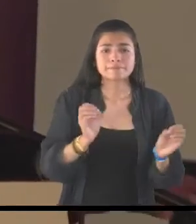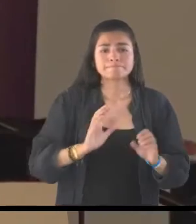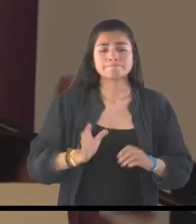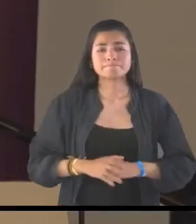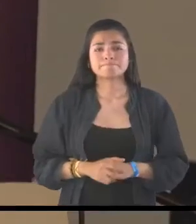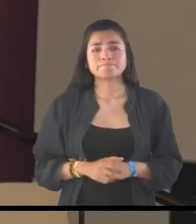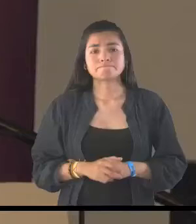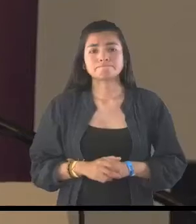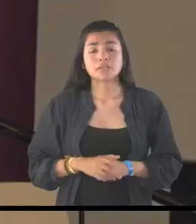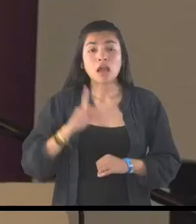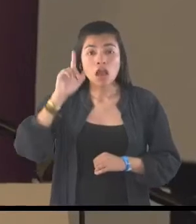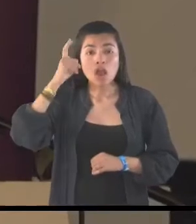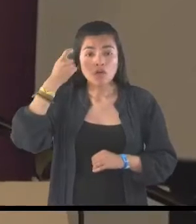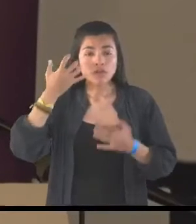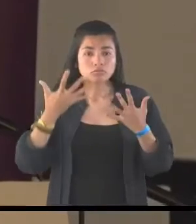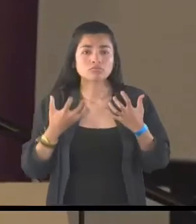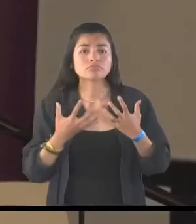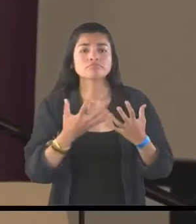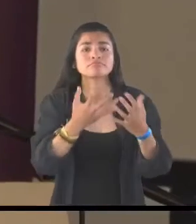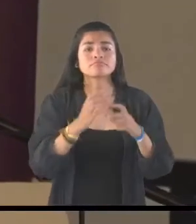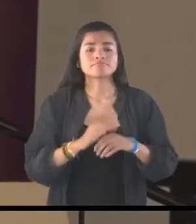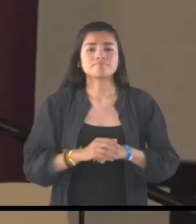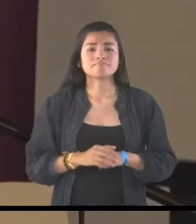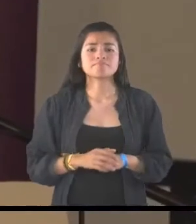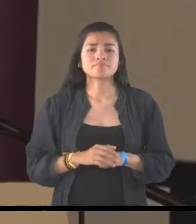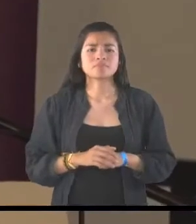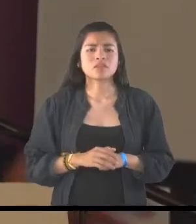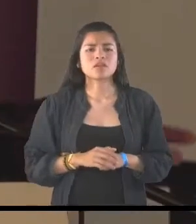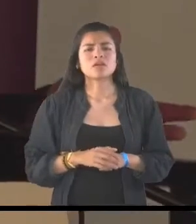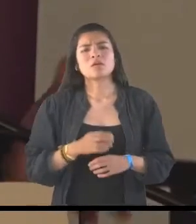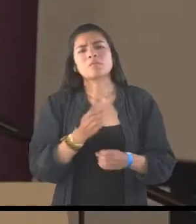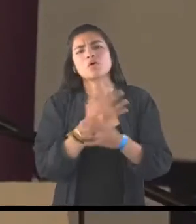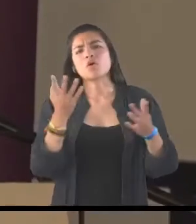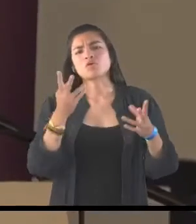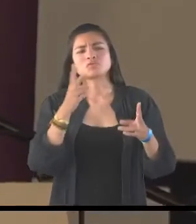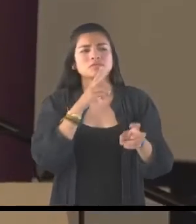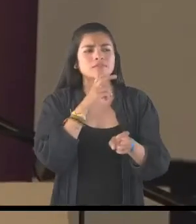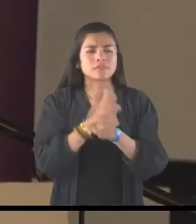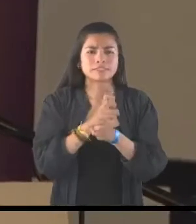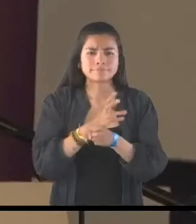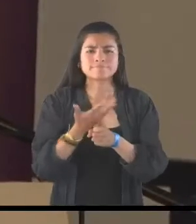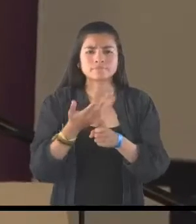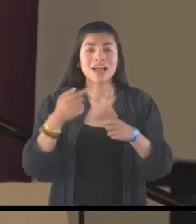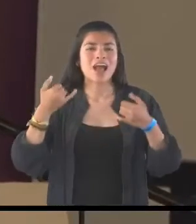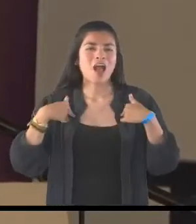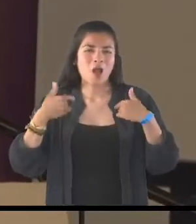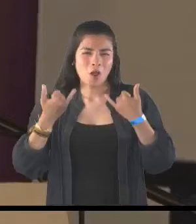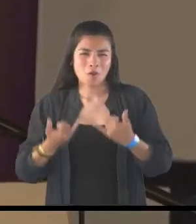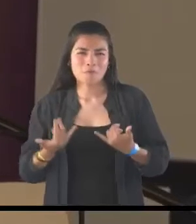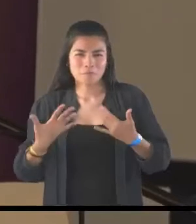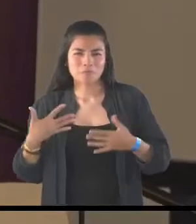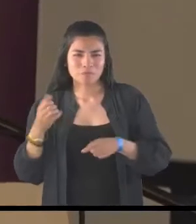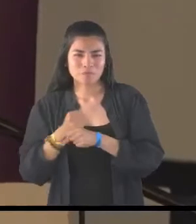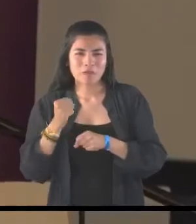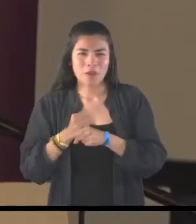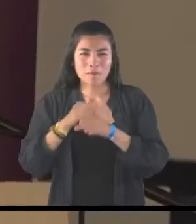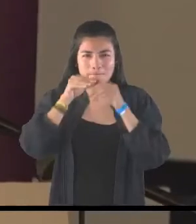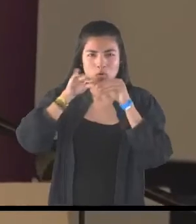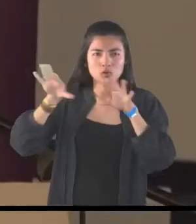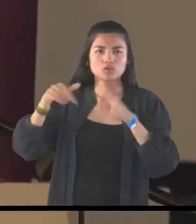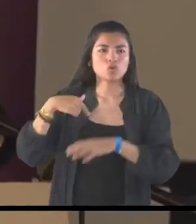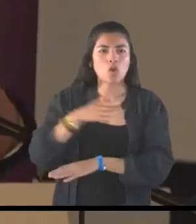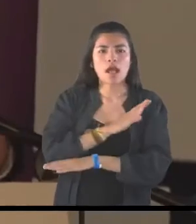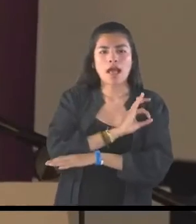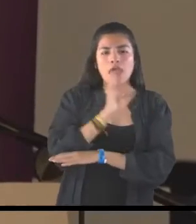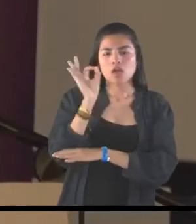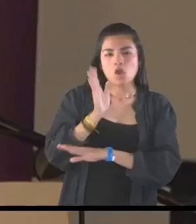Pues este gobierno ha querido hacer eso, con muchos obstáculos. Hoy que soy funcionario público, nunca lo había sido,